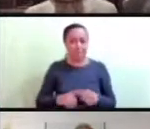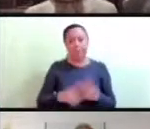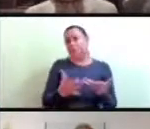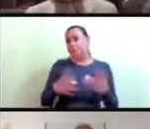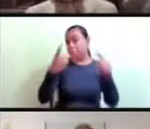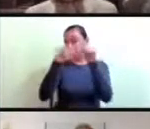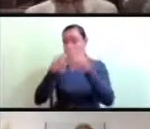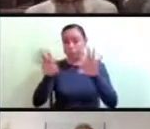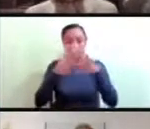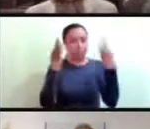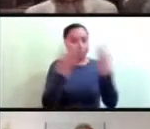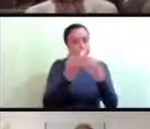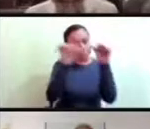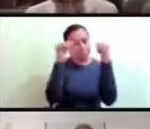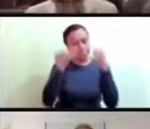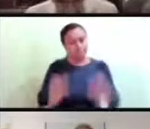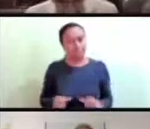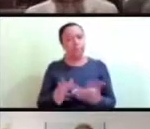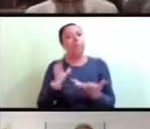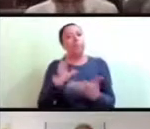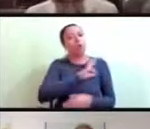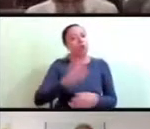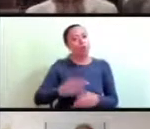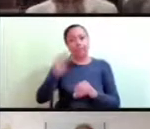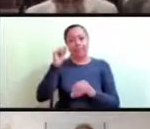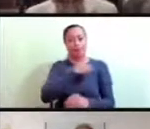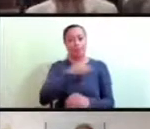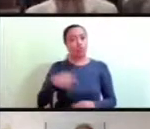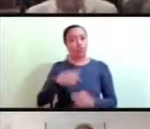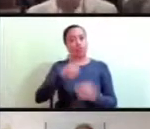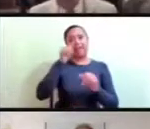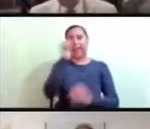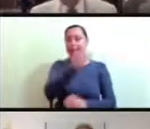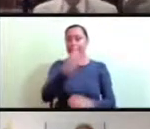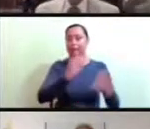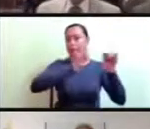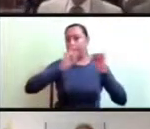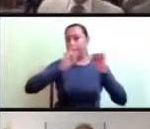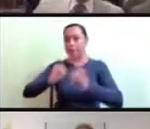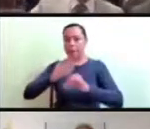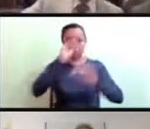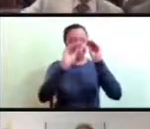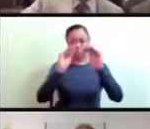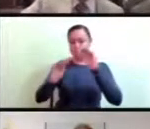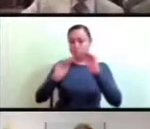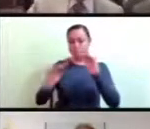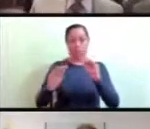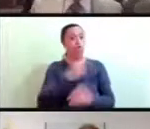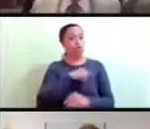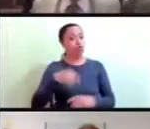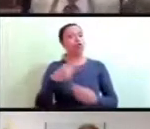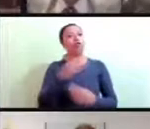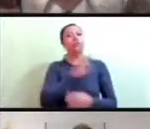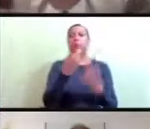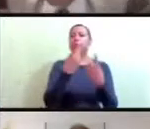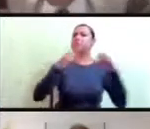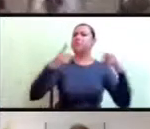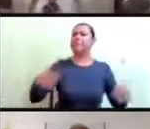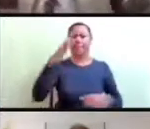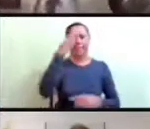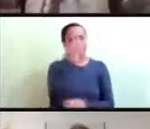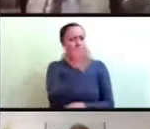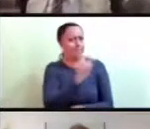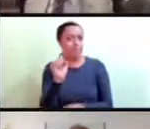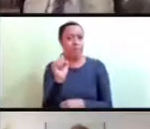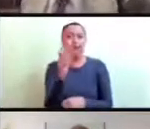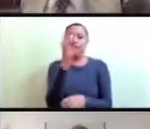parte de la cultura que nos forma como individuos al desarrollar todas las habilidades, volviendo al ser humano completo. Lo que